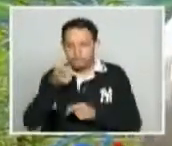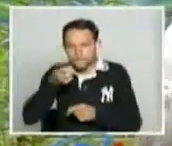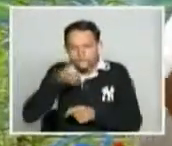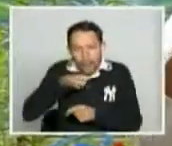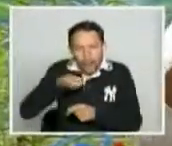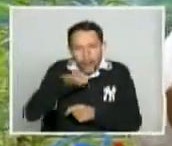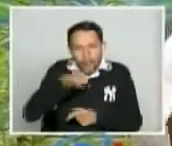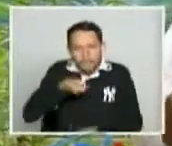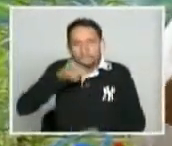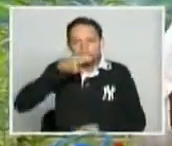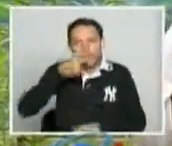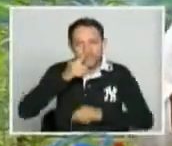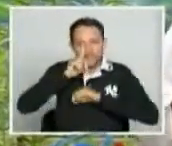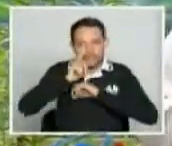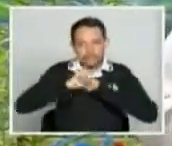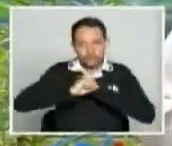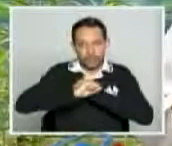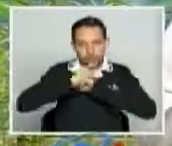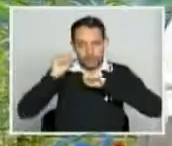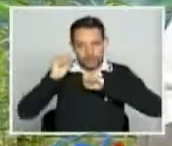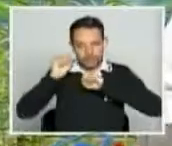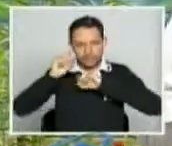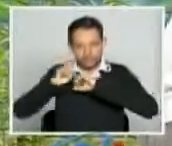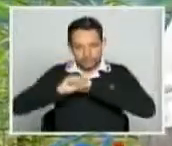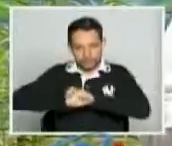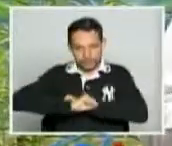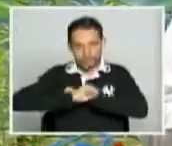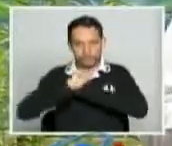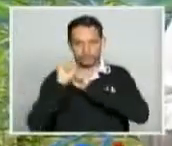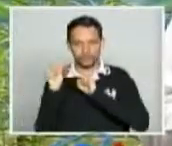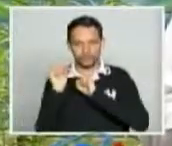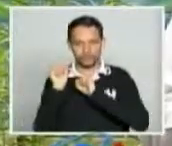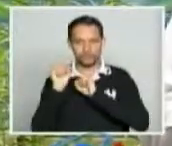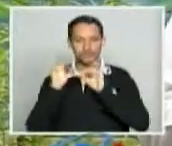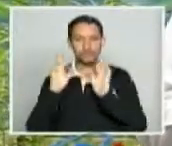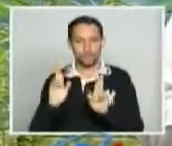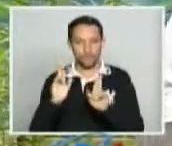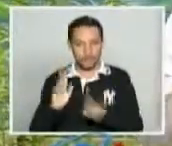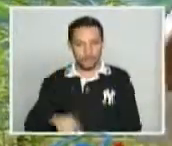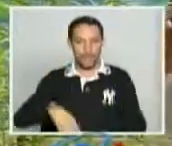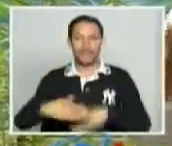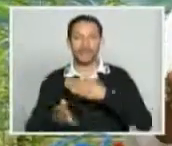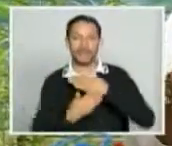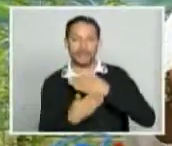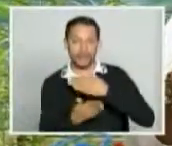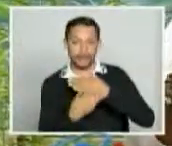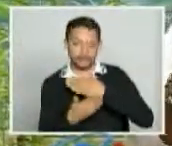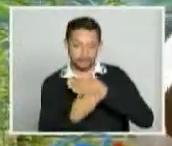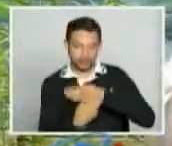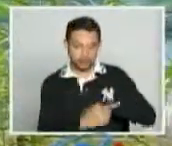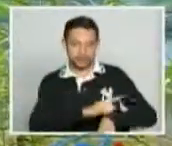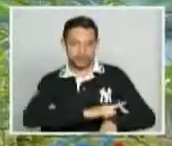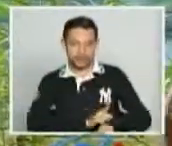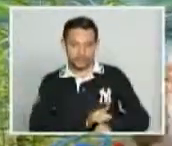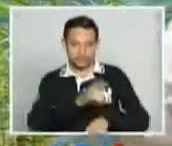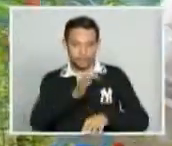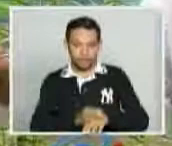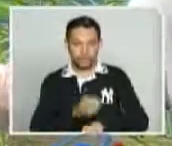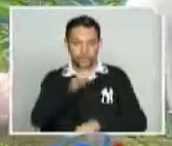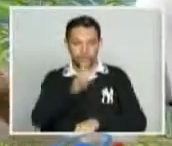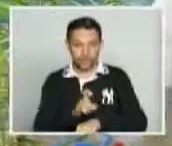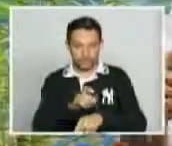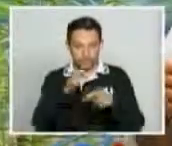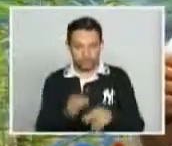a las 6 de la mañana, como se debe tomar, ojalá con reloj despertador. porque debe ser a las 6 de la mañana, y debe